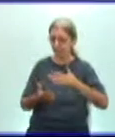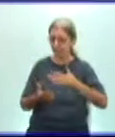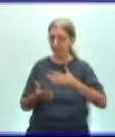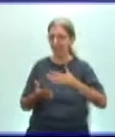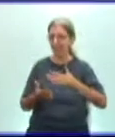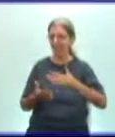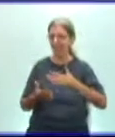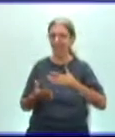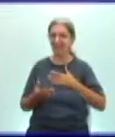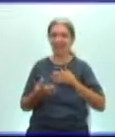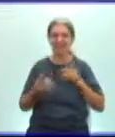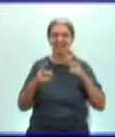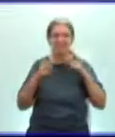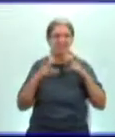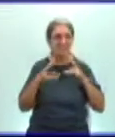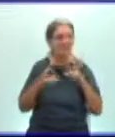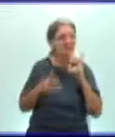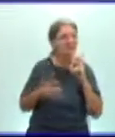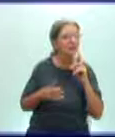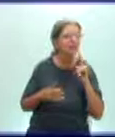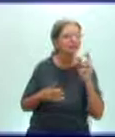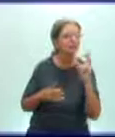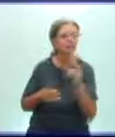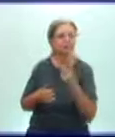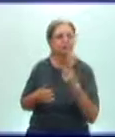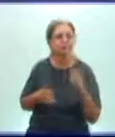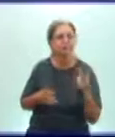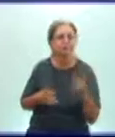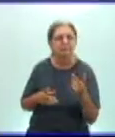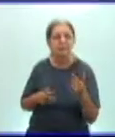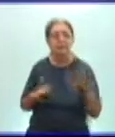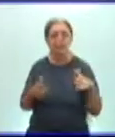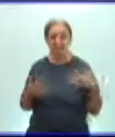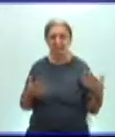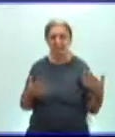una visión caribeña de problemas que tiene